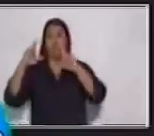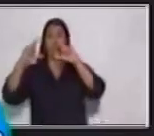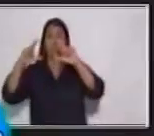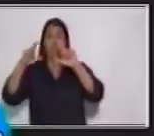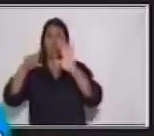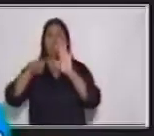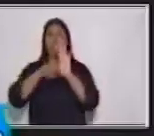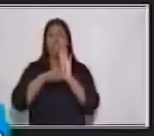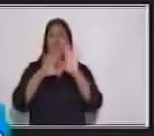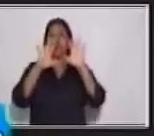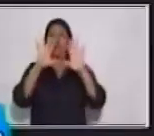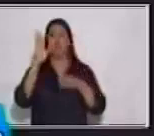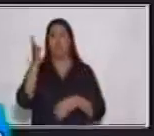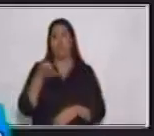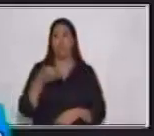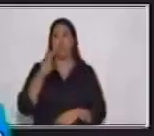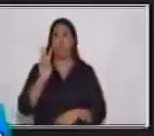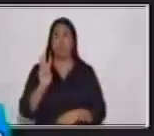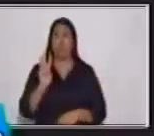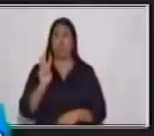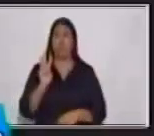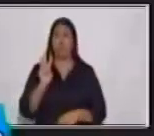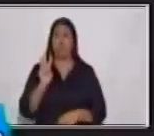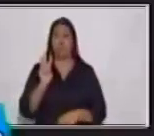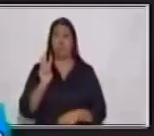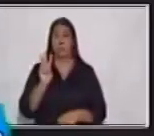menos 10 tercios